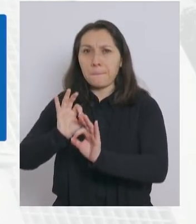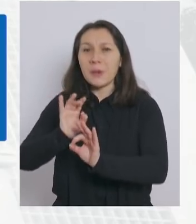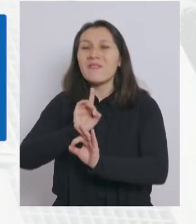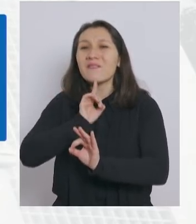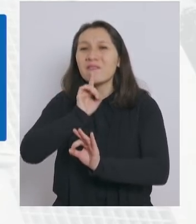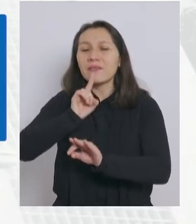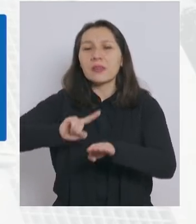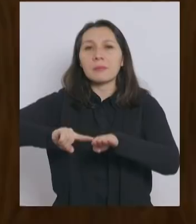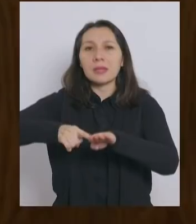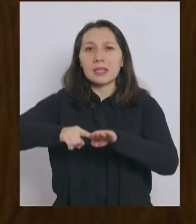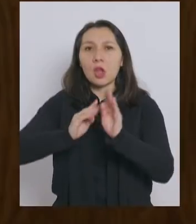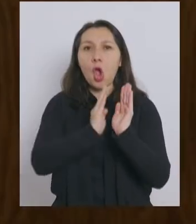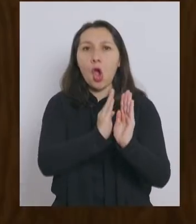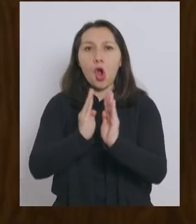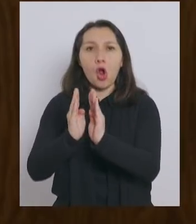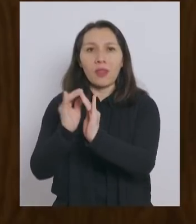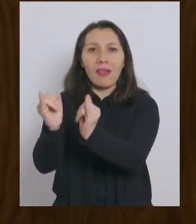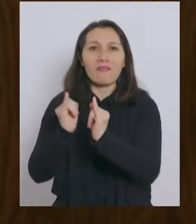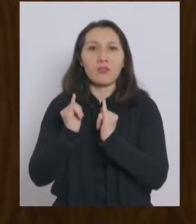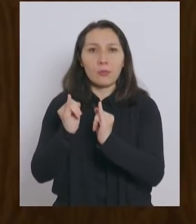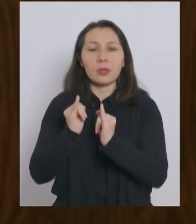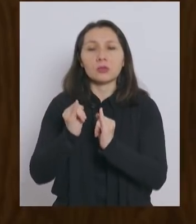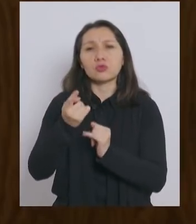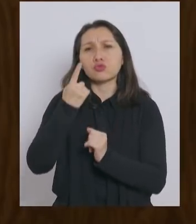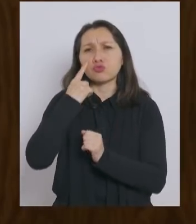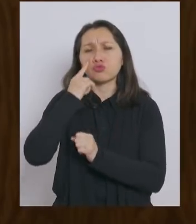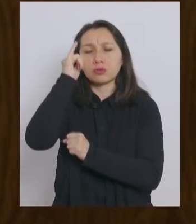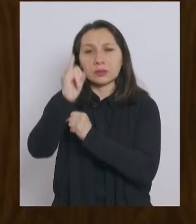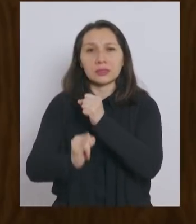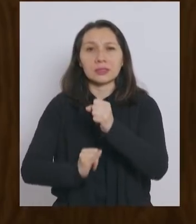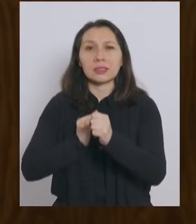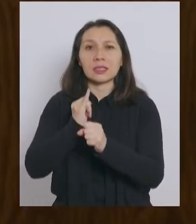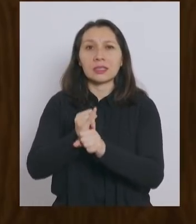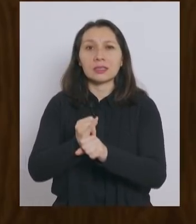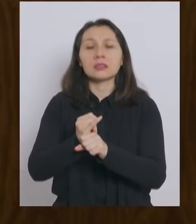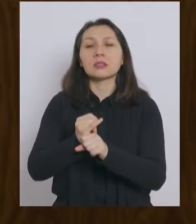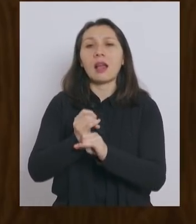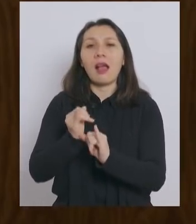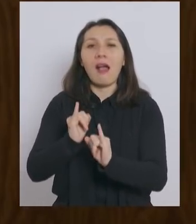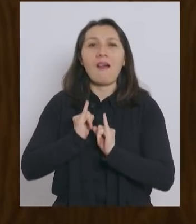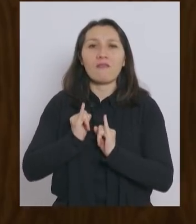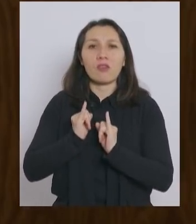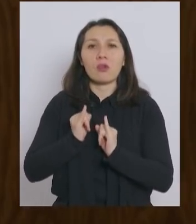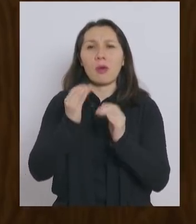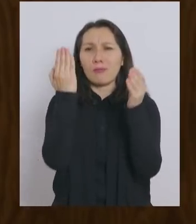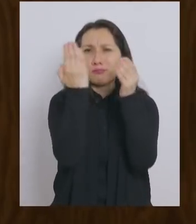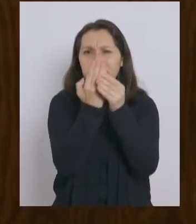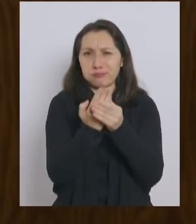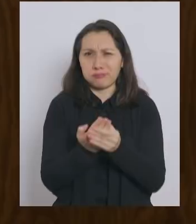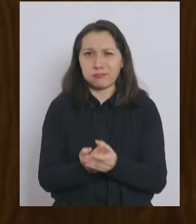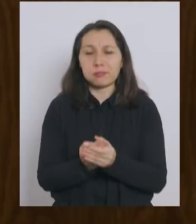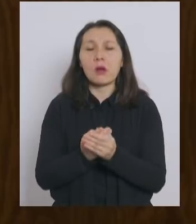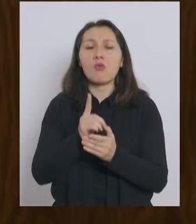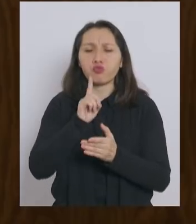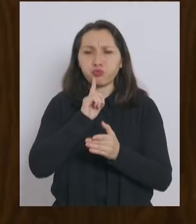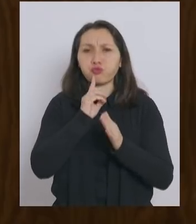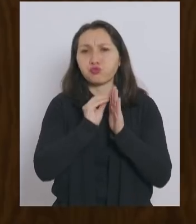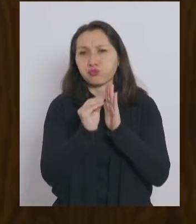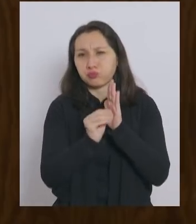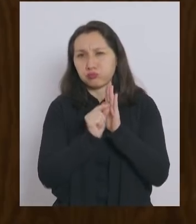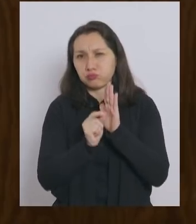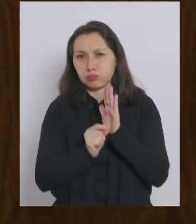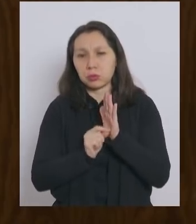un formato de ordenamiento conocido internacionalmente de la información de un dossier de registro, donde está